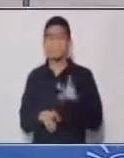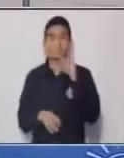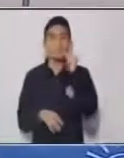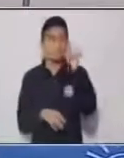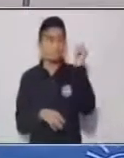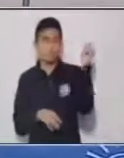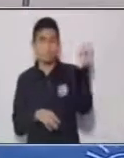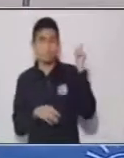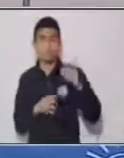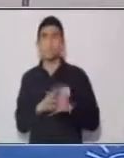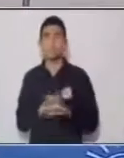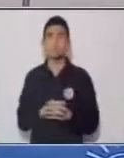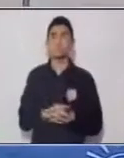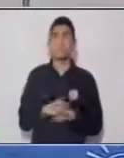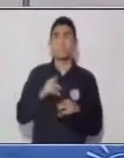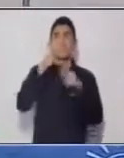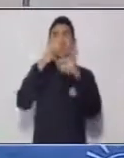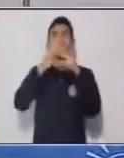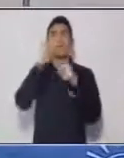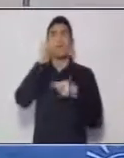Vamos a colocarlo por acá.